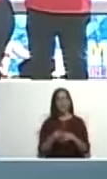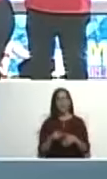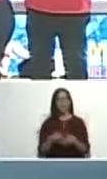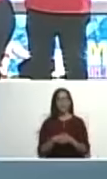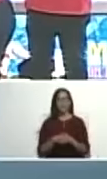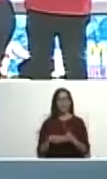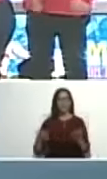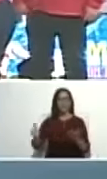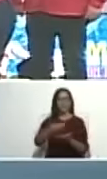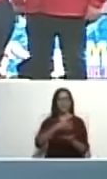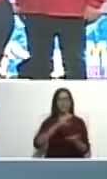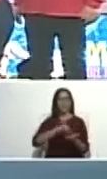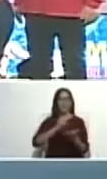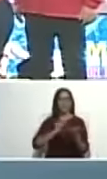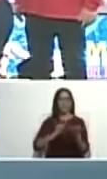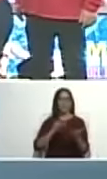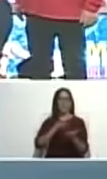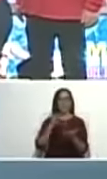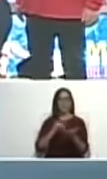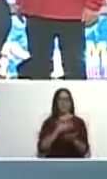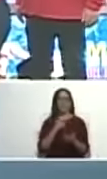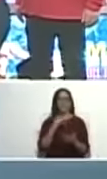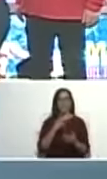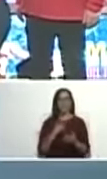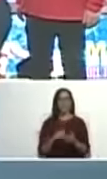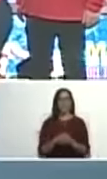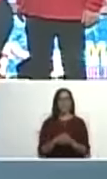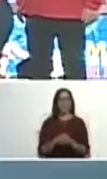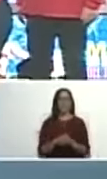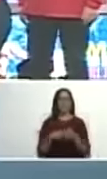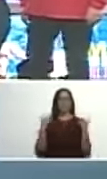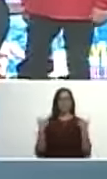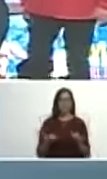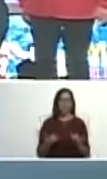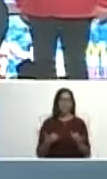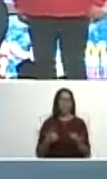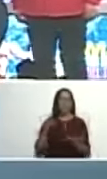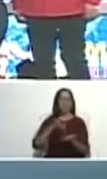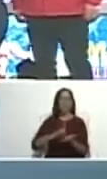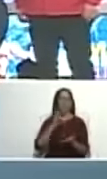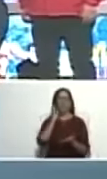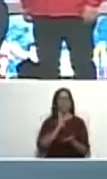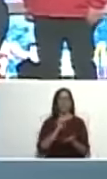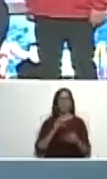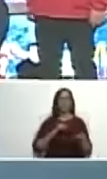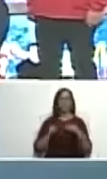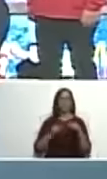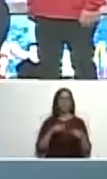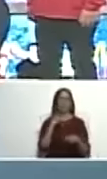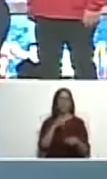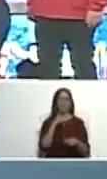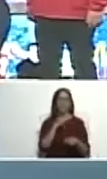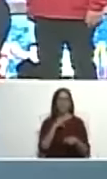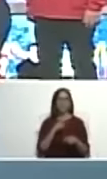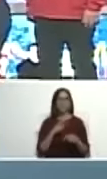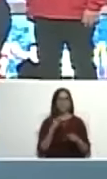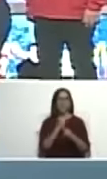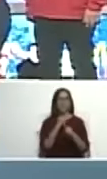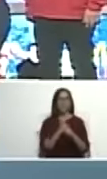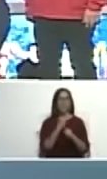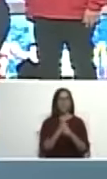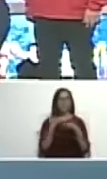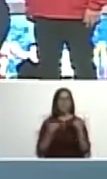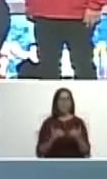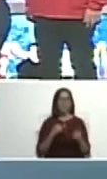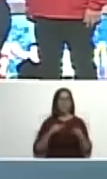recolección de firmas a nivel nacional. Quiero decirle también, presidente, que ya la Central Bolivariana, su dirección política sindical, ya giramos